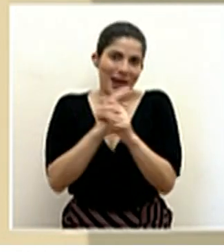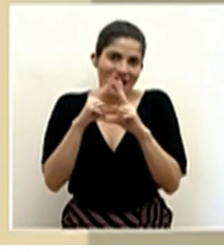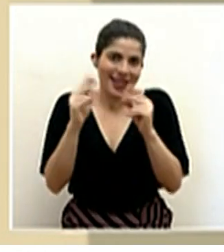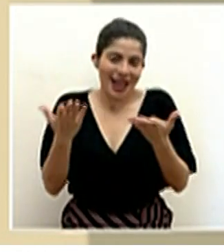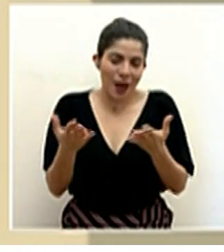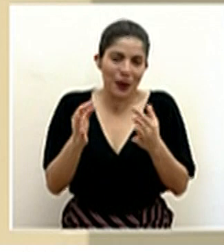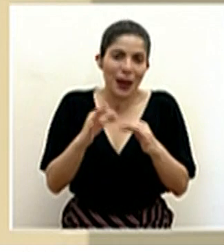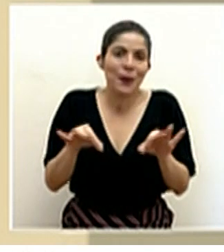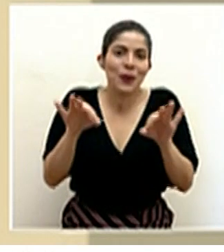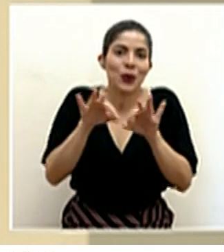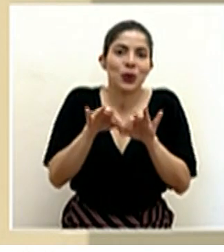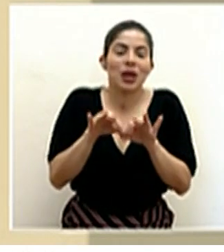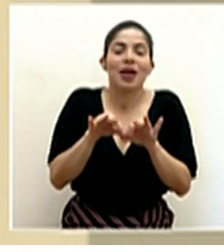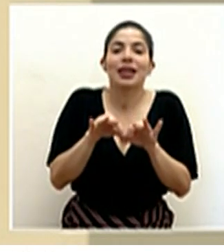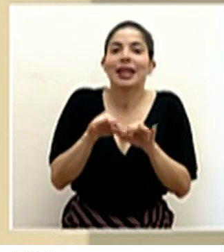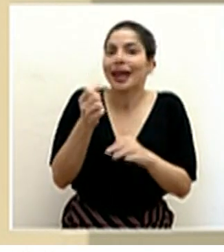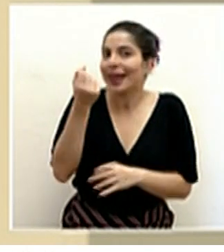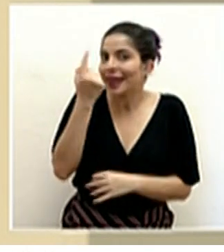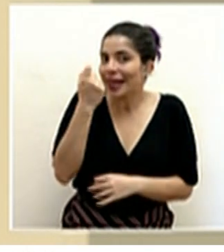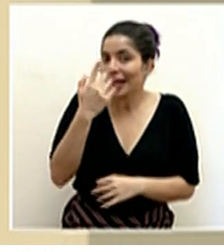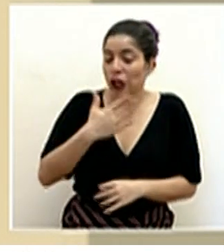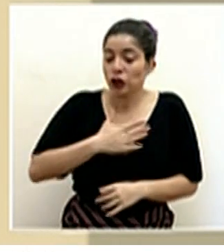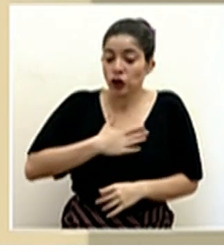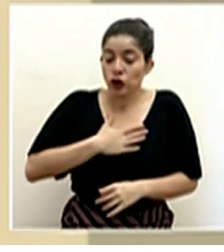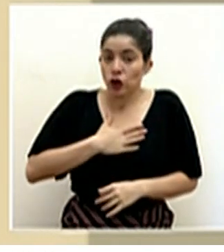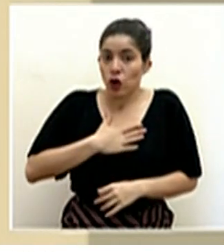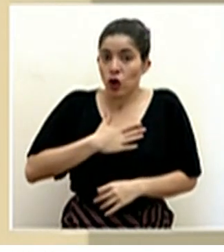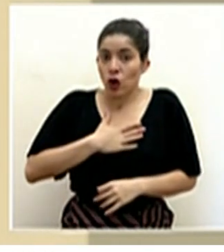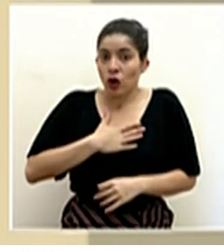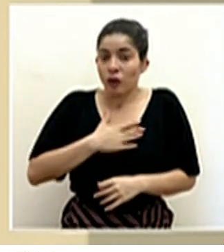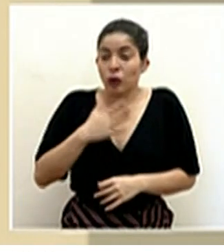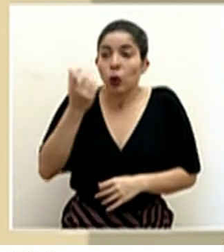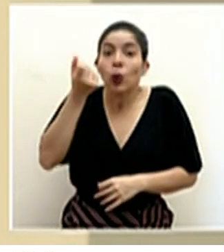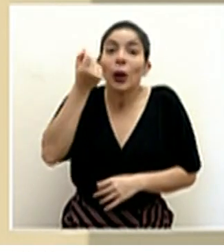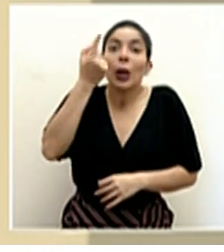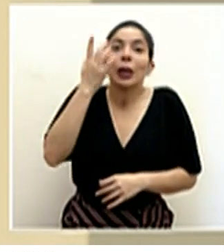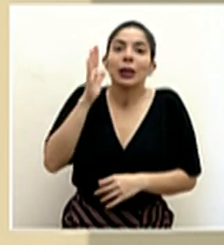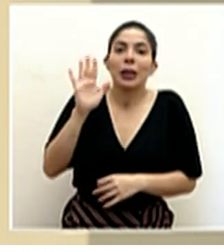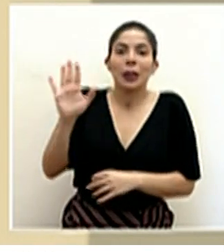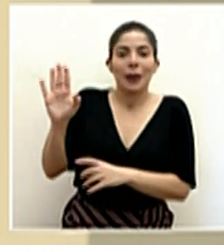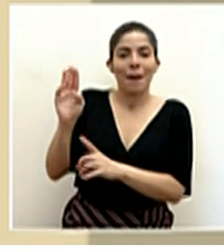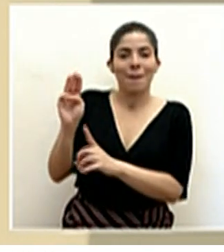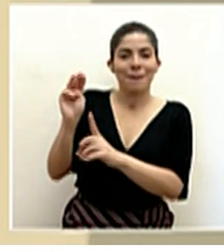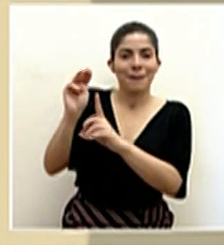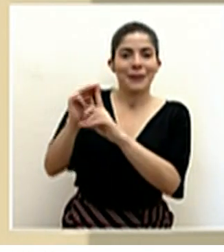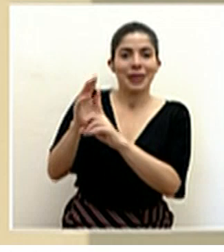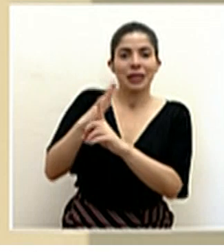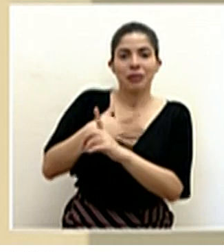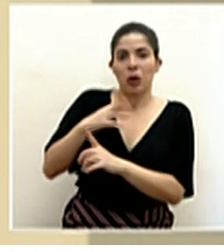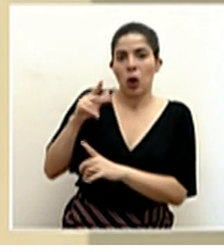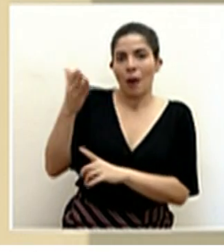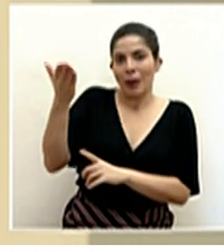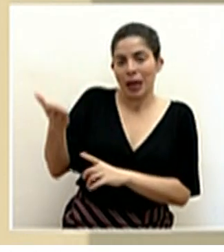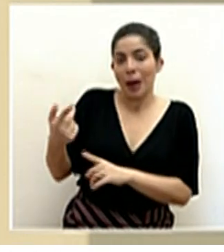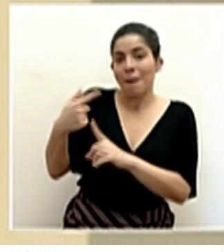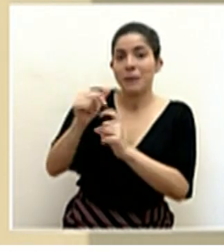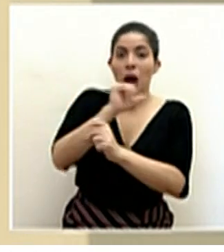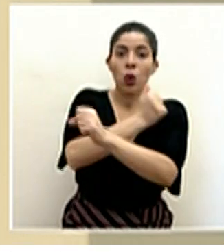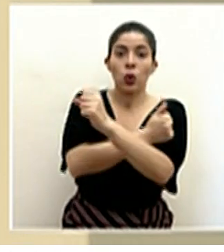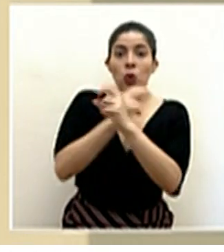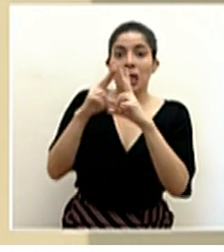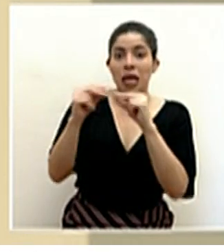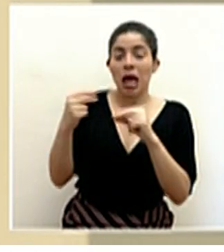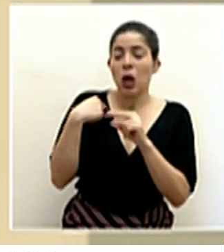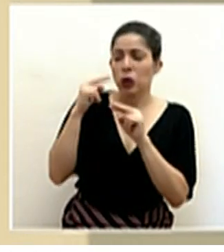es importante que se entienda que yo, como yo he interpretado los mensajes de mi colega y de las autoridades de